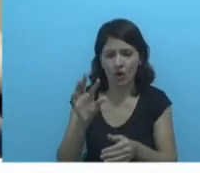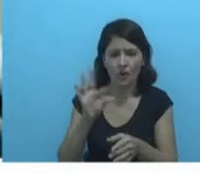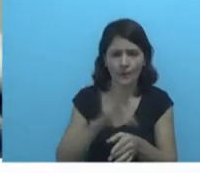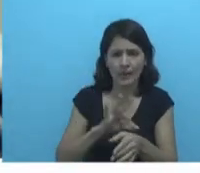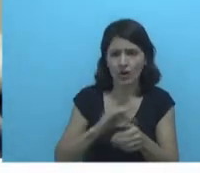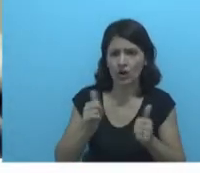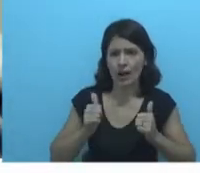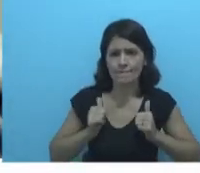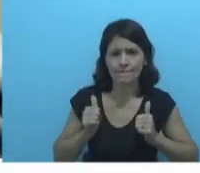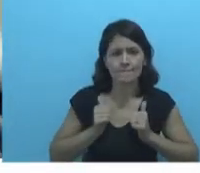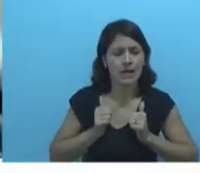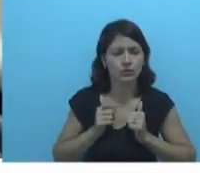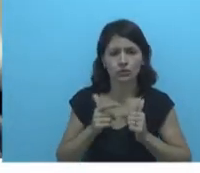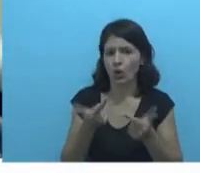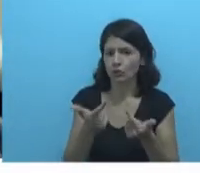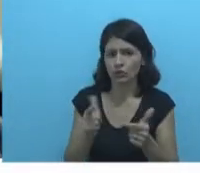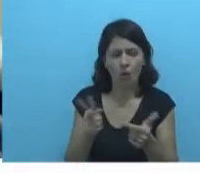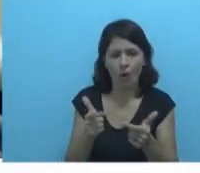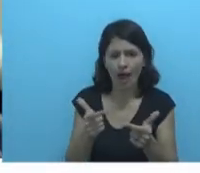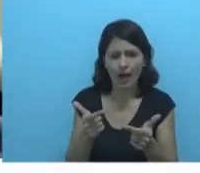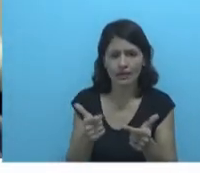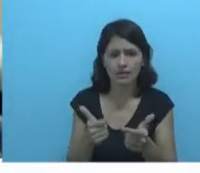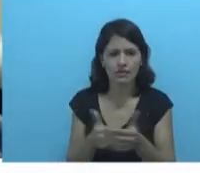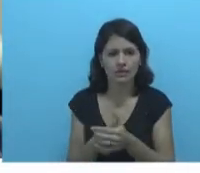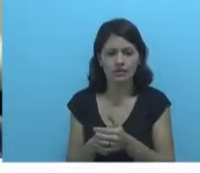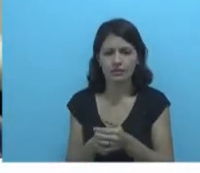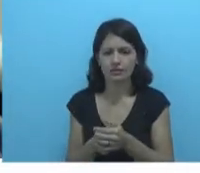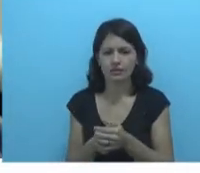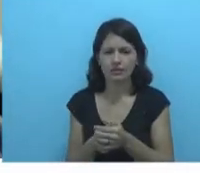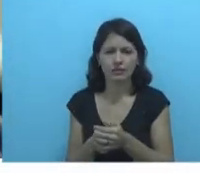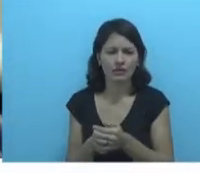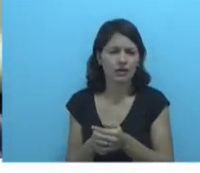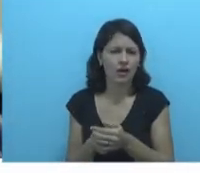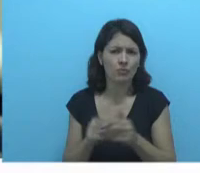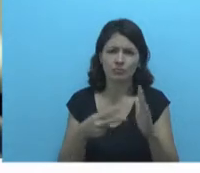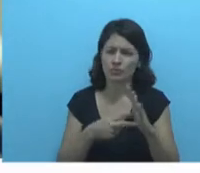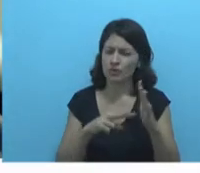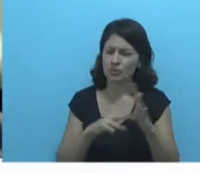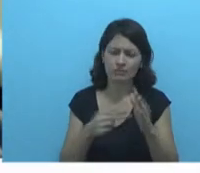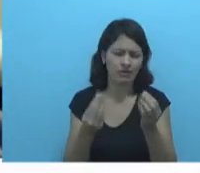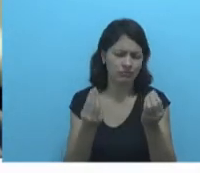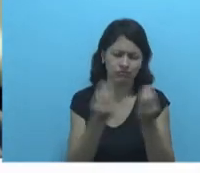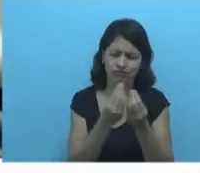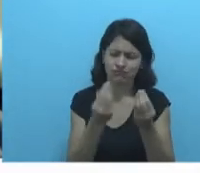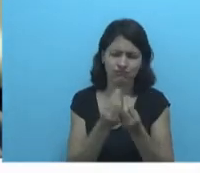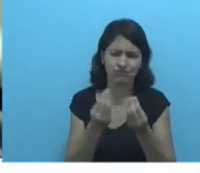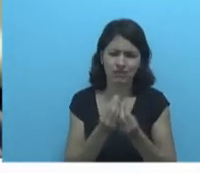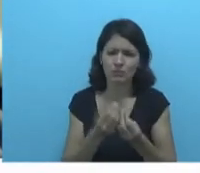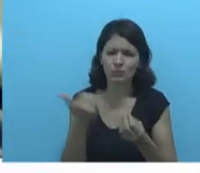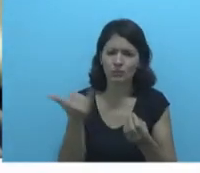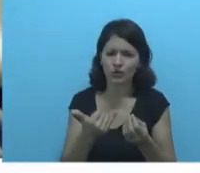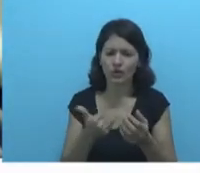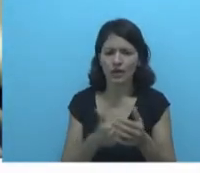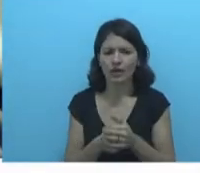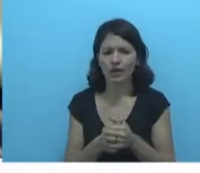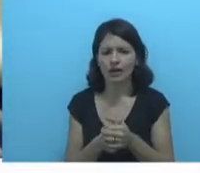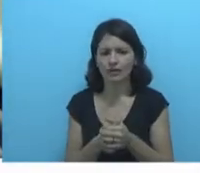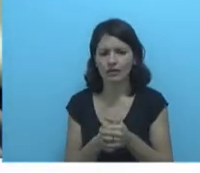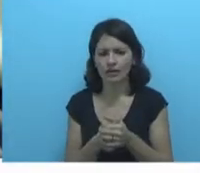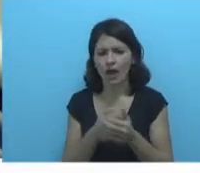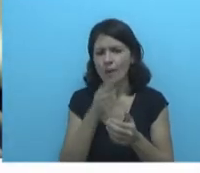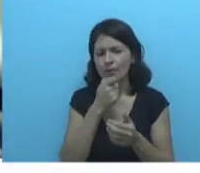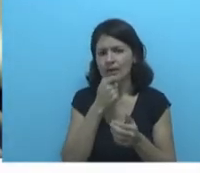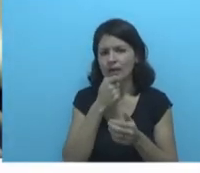se tienen que reintegrar. Hay muchas faltas, como estamos diciendo, se lo pude decir a la ministra en su momento, las personas que están en la parte de